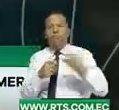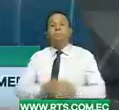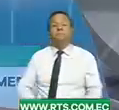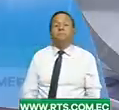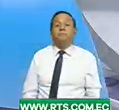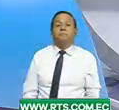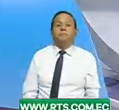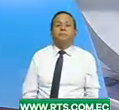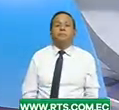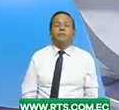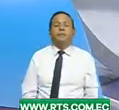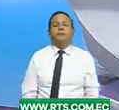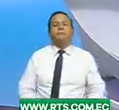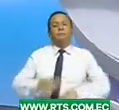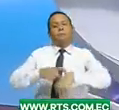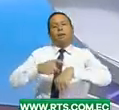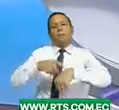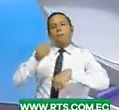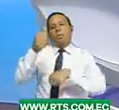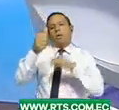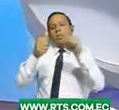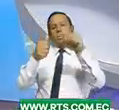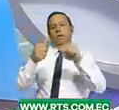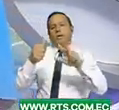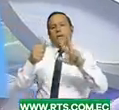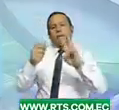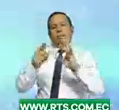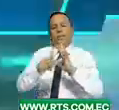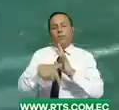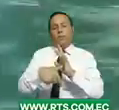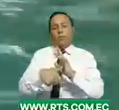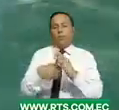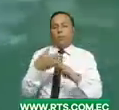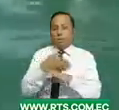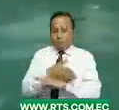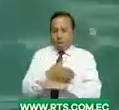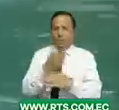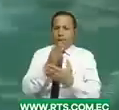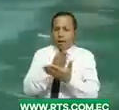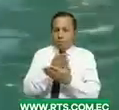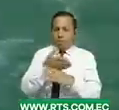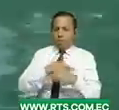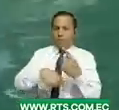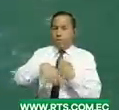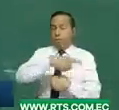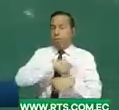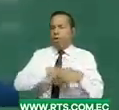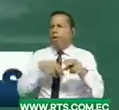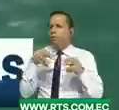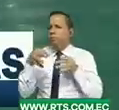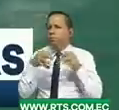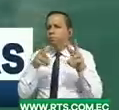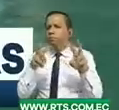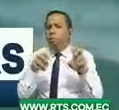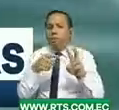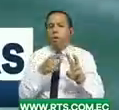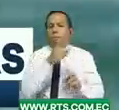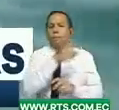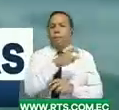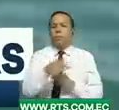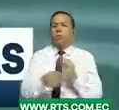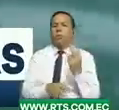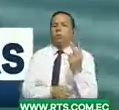22 horas con 37 minutos, hacemos una breve pausa, pero al volver, dos personas presuntamente piratas que